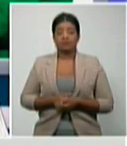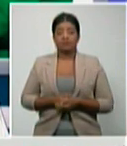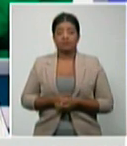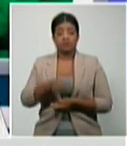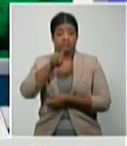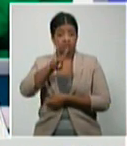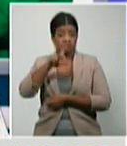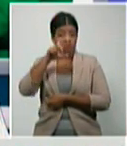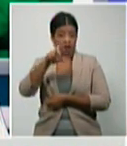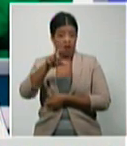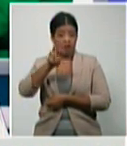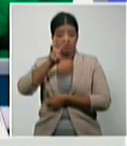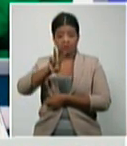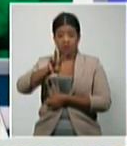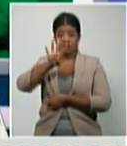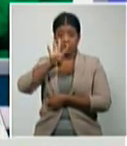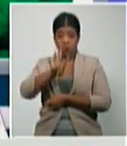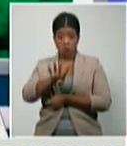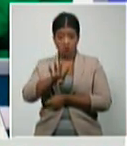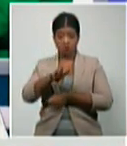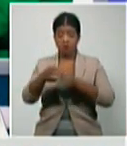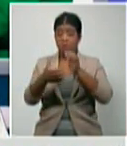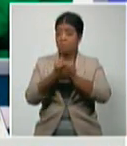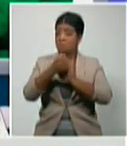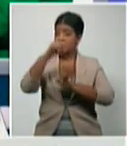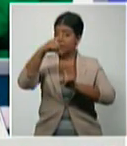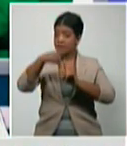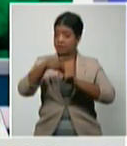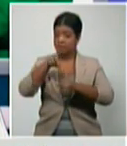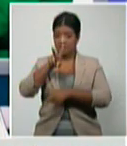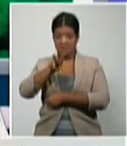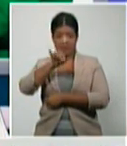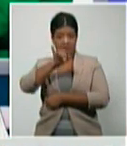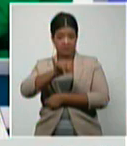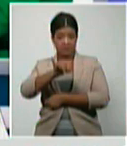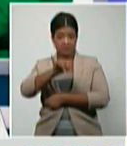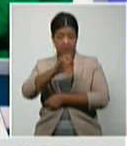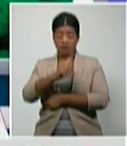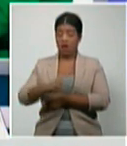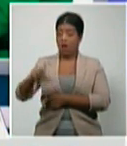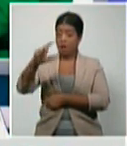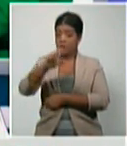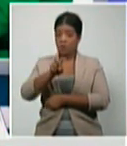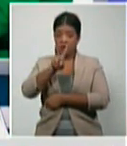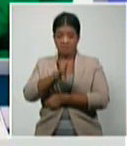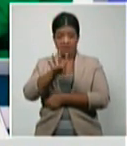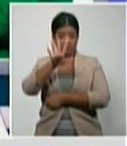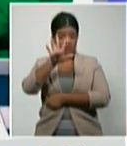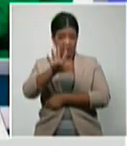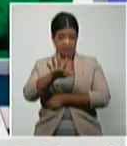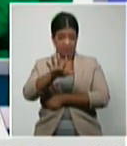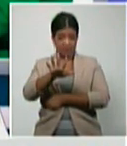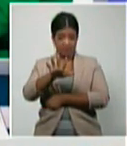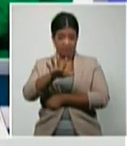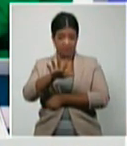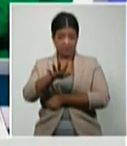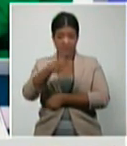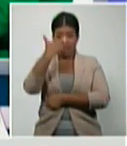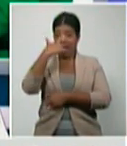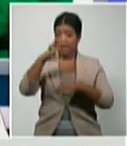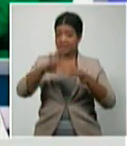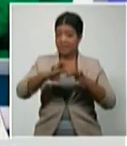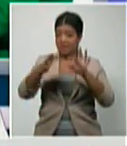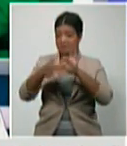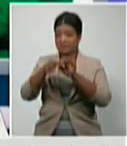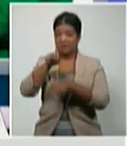34, Matanzas 26, Camagüey 25, Artemisa 14,